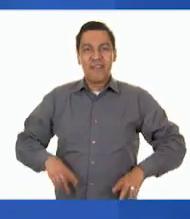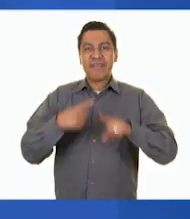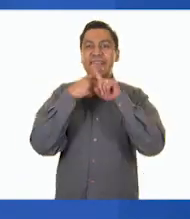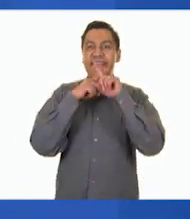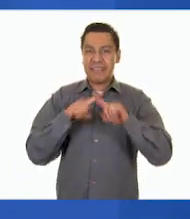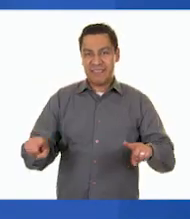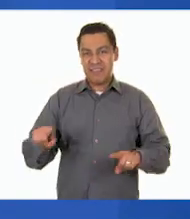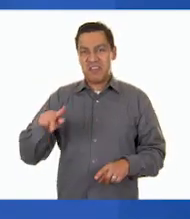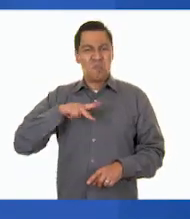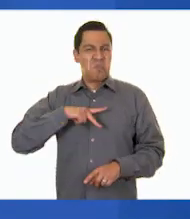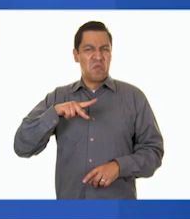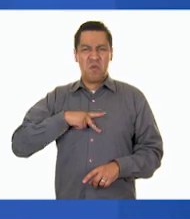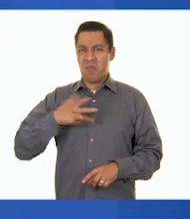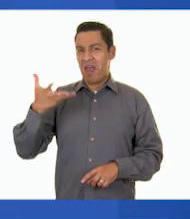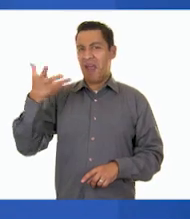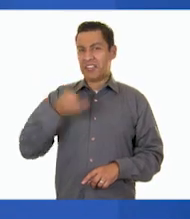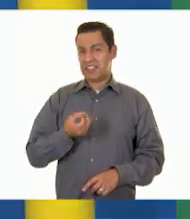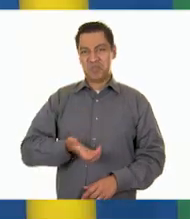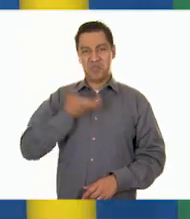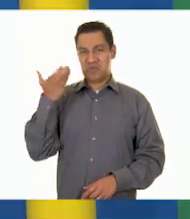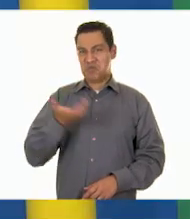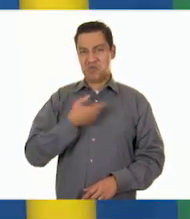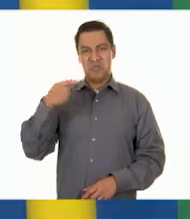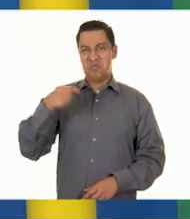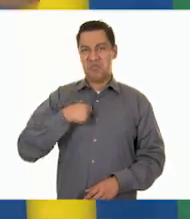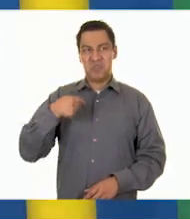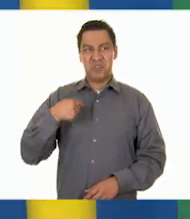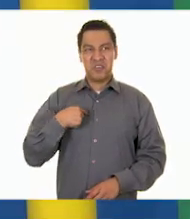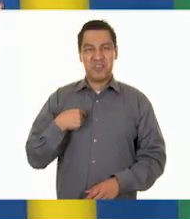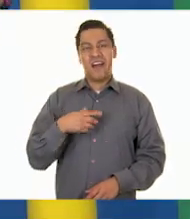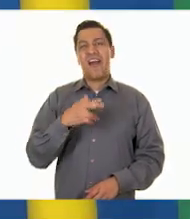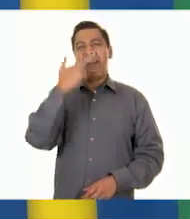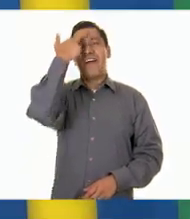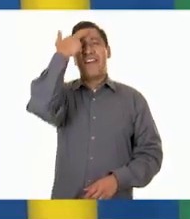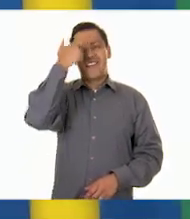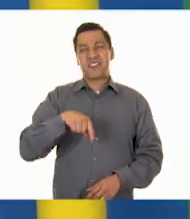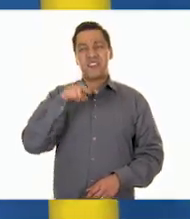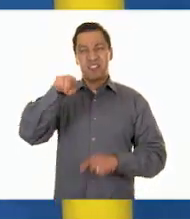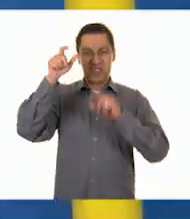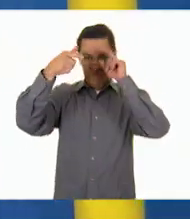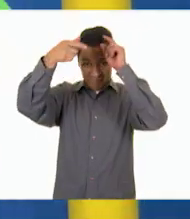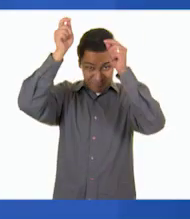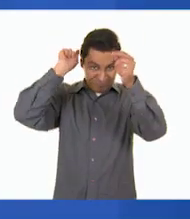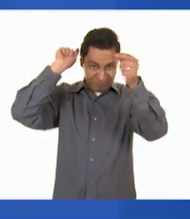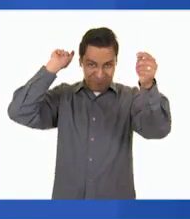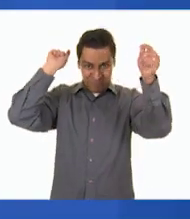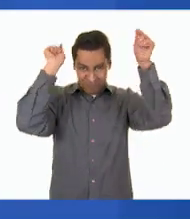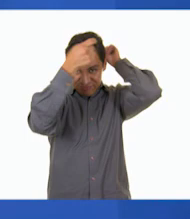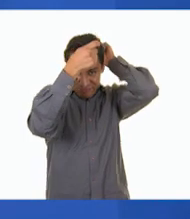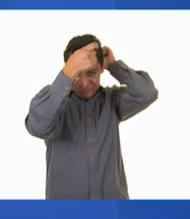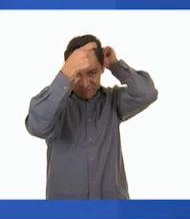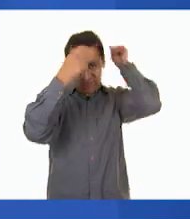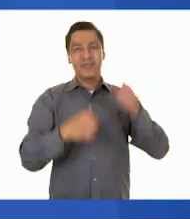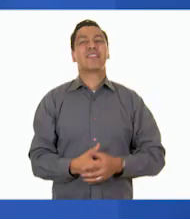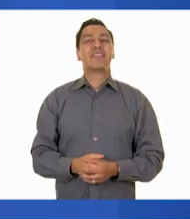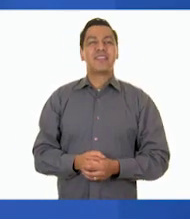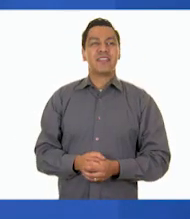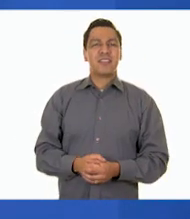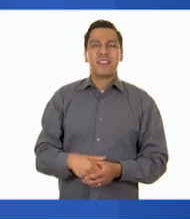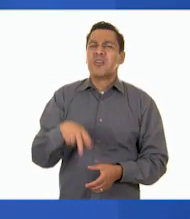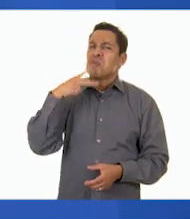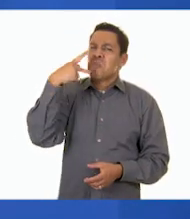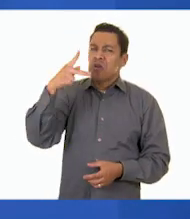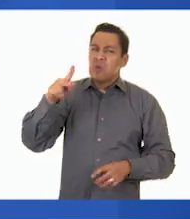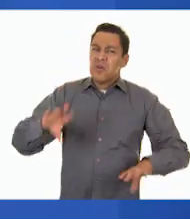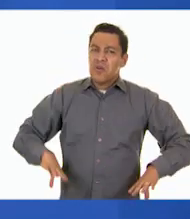por eso a mí me gusta usarla si tiene razón siempre la traes al revés o youtube que dirías que es parte de tu